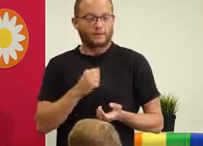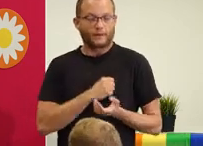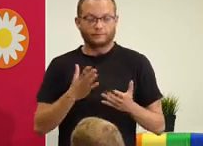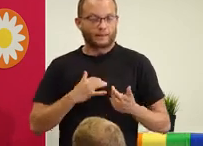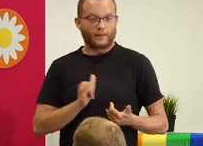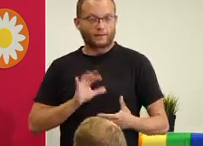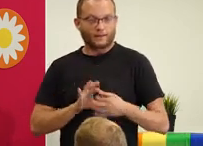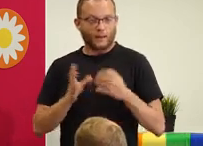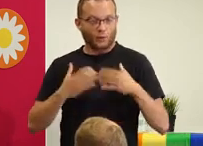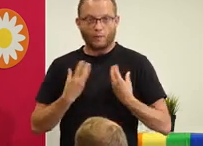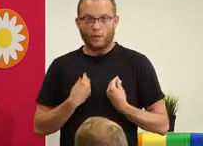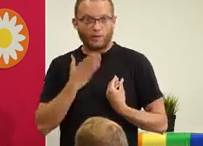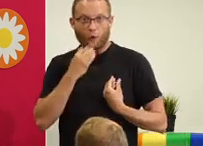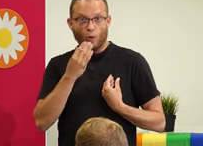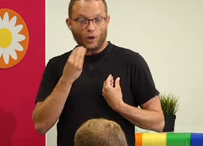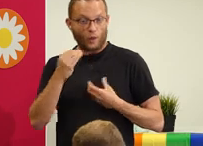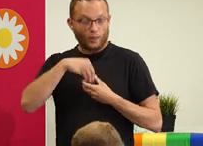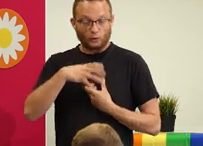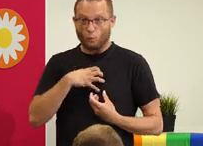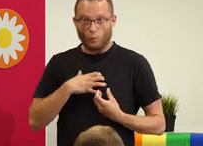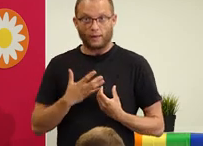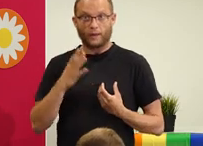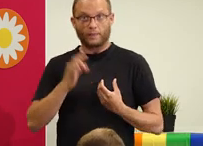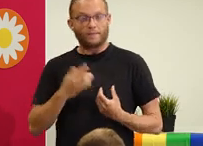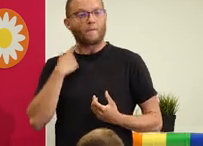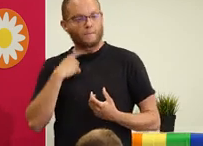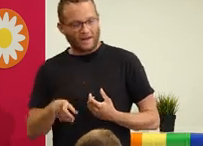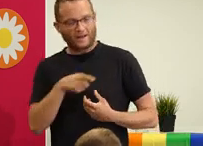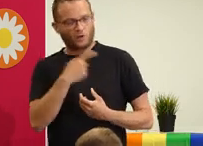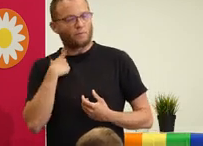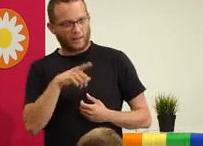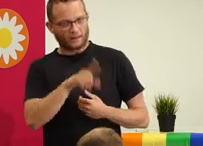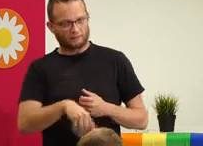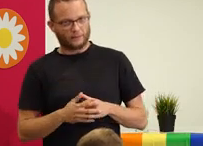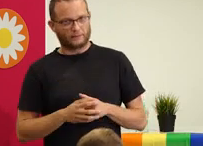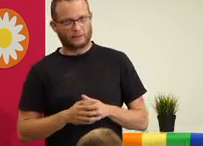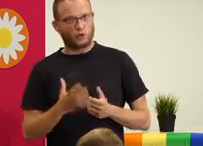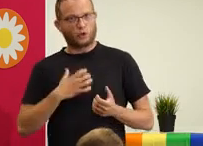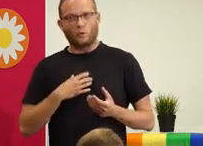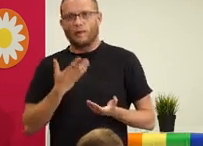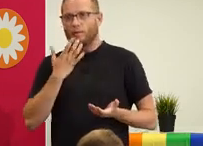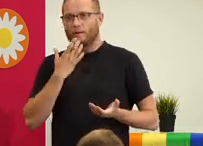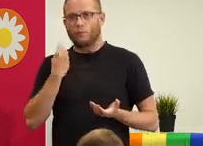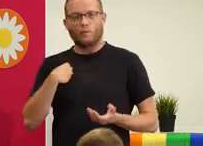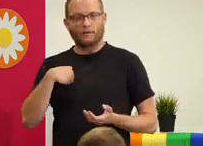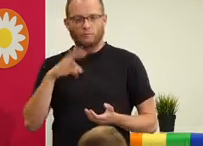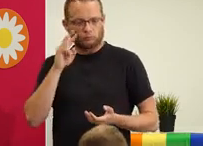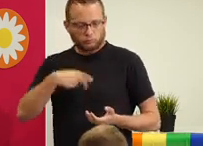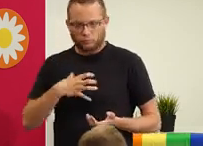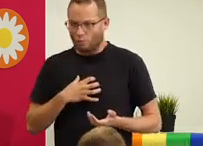su identidad verdadera como judío. Es como se pierden también, que no pueden ser ellos